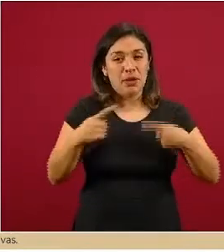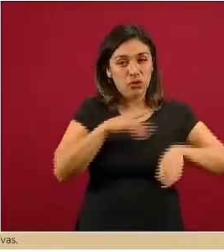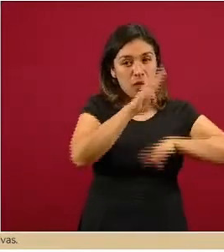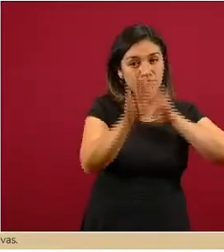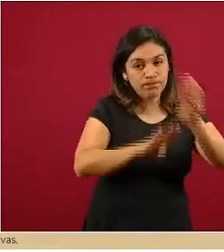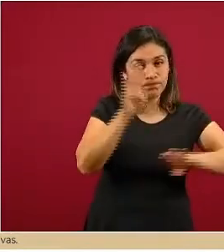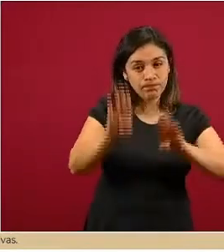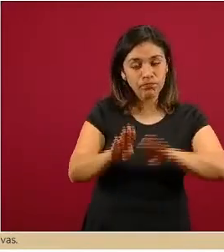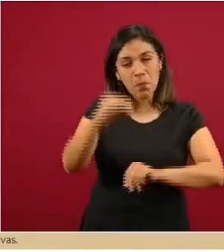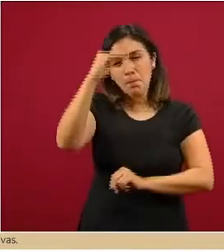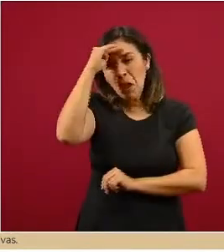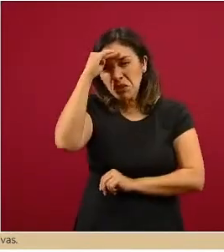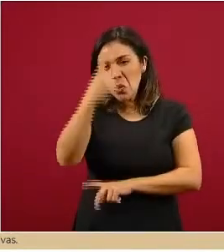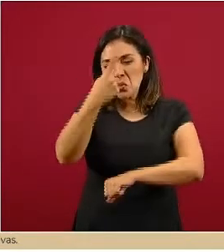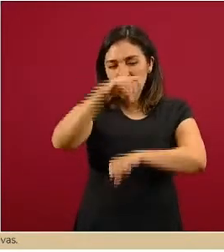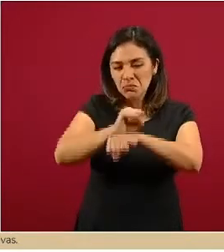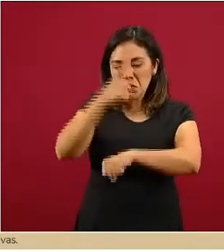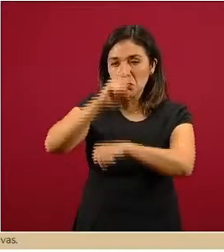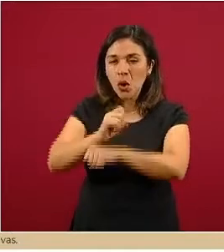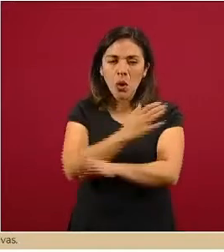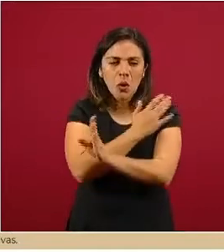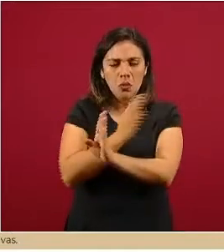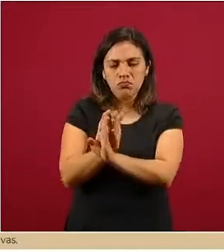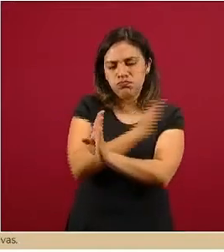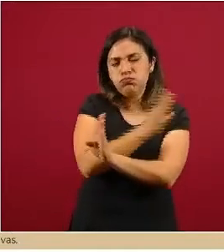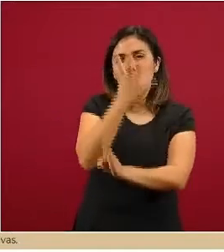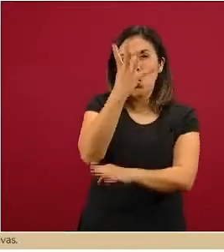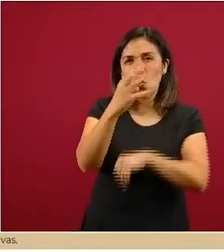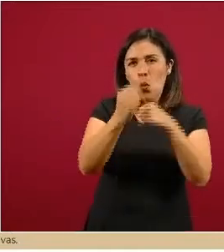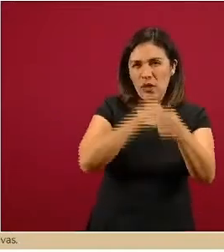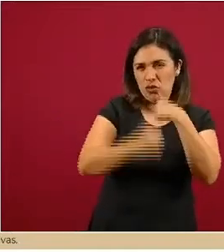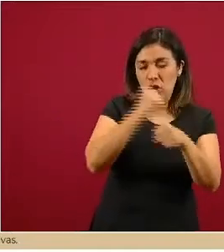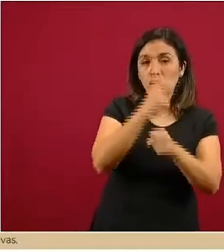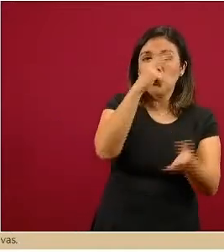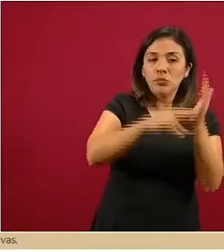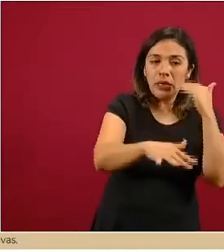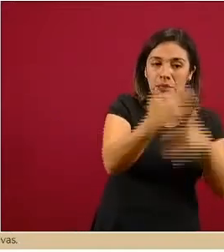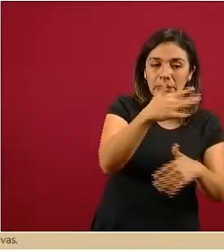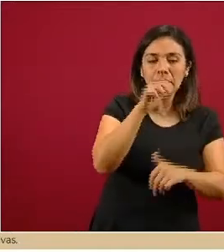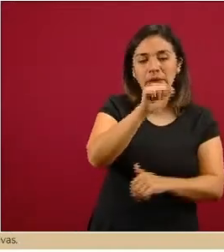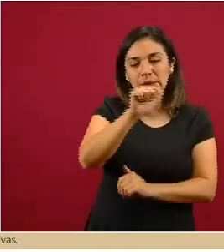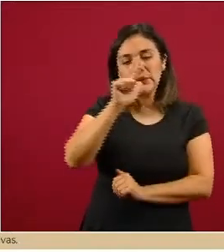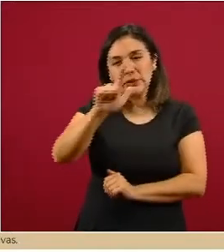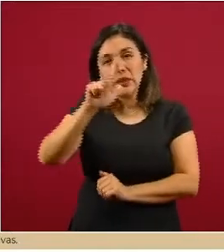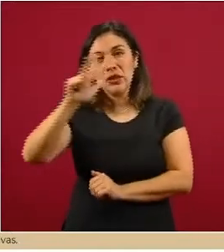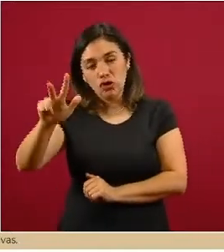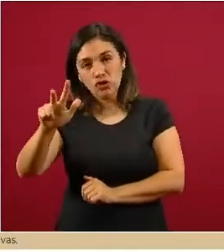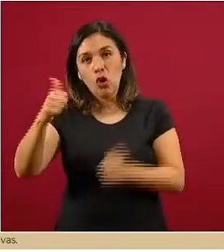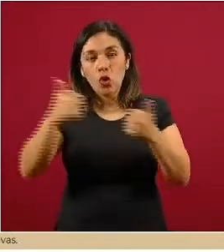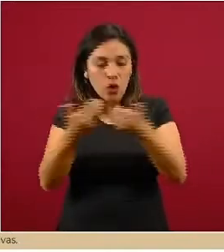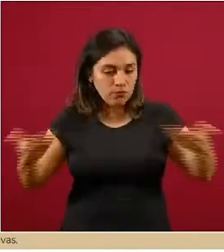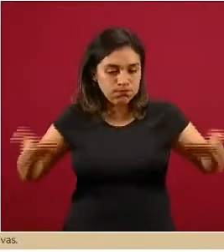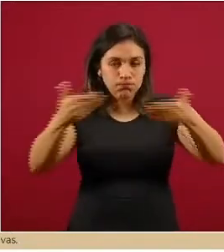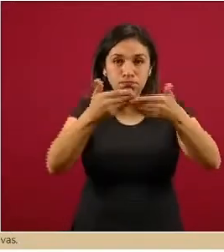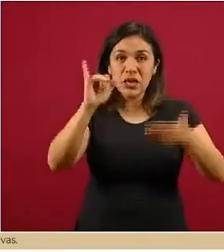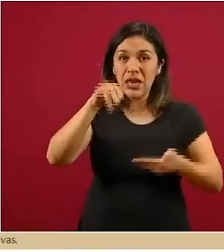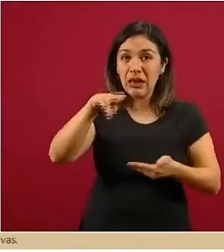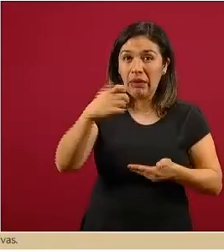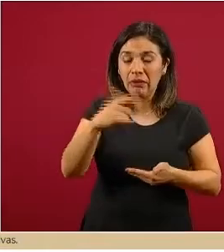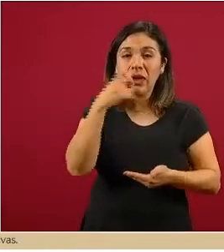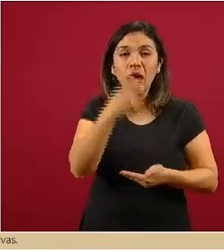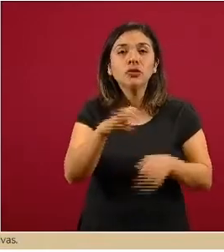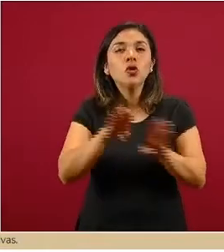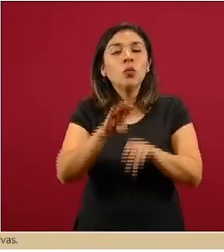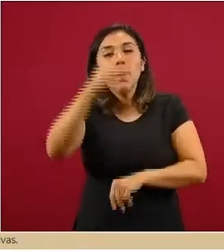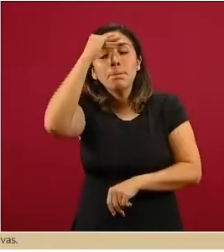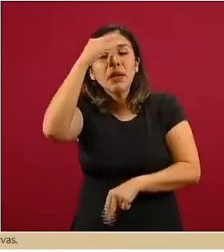que en el día de hoy, en el boletín que vamos a publicar en estos días, no van a estar. Son Chiapas, Durango, Guerrero, Michoacán,